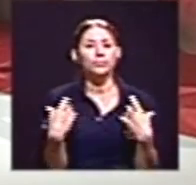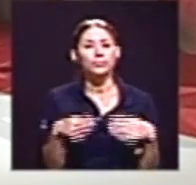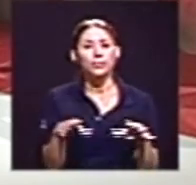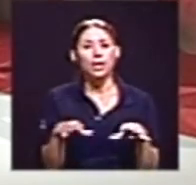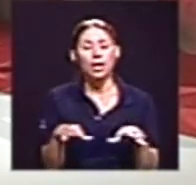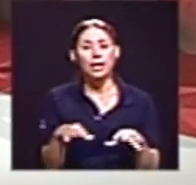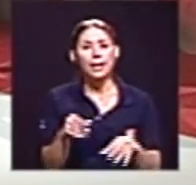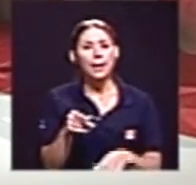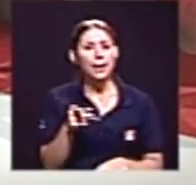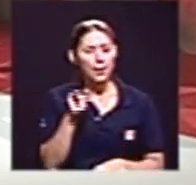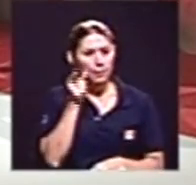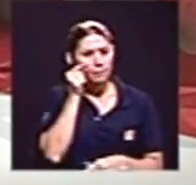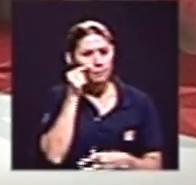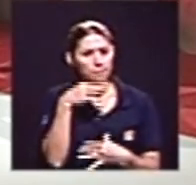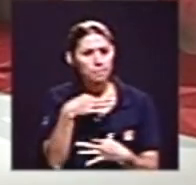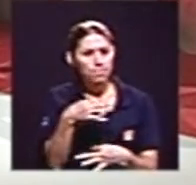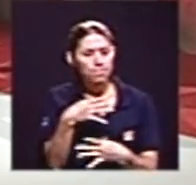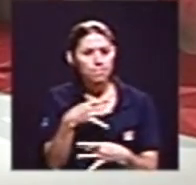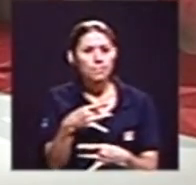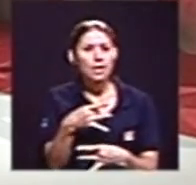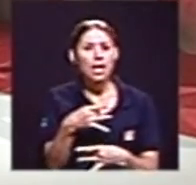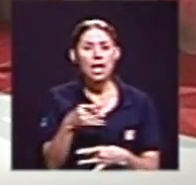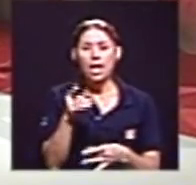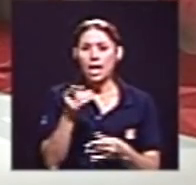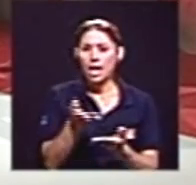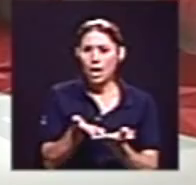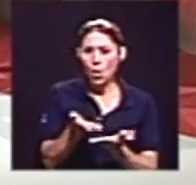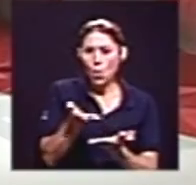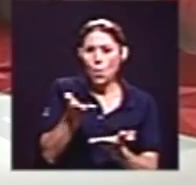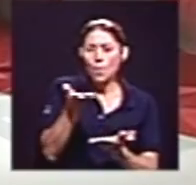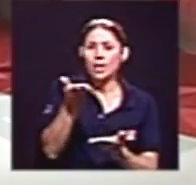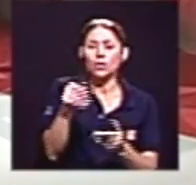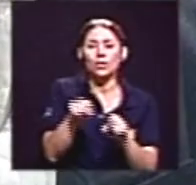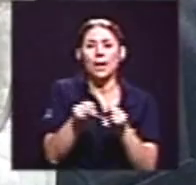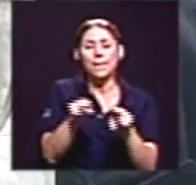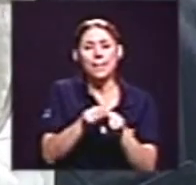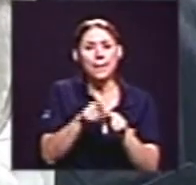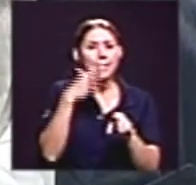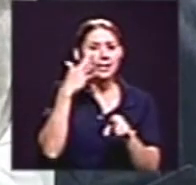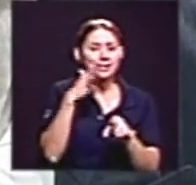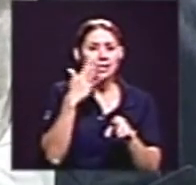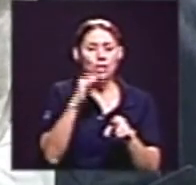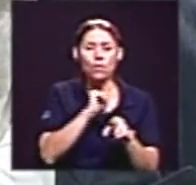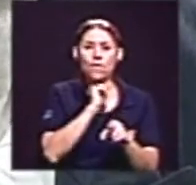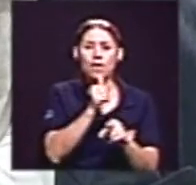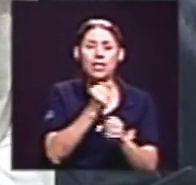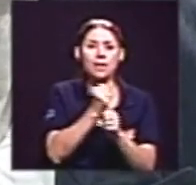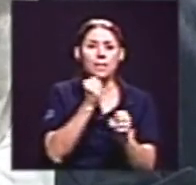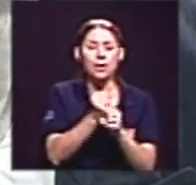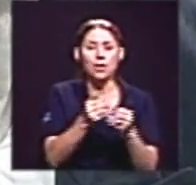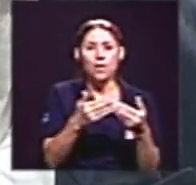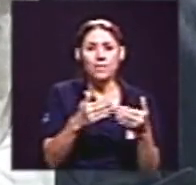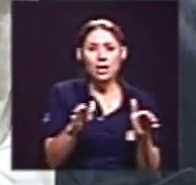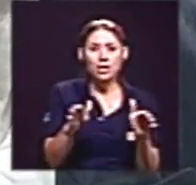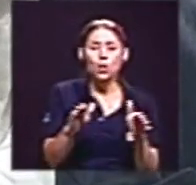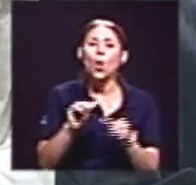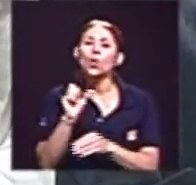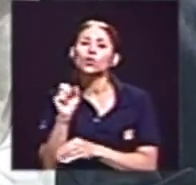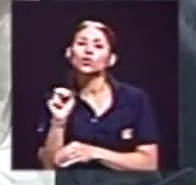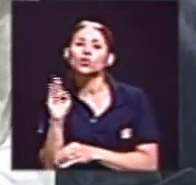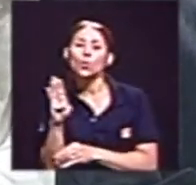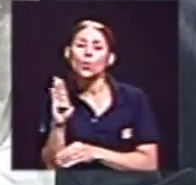Curiosamente, no así, el aumento fue más o menos similar en la tasa de desempleo abierto que en la subutilización total de la fuerza de trabajo. Yo había